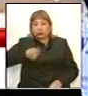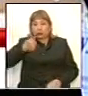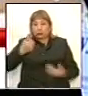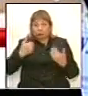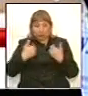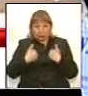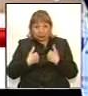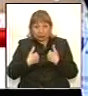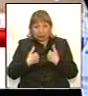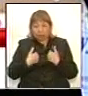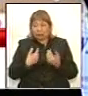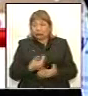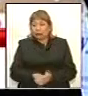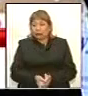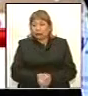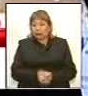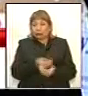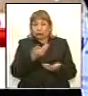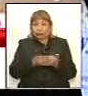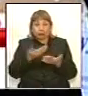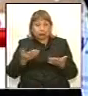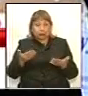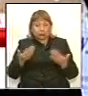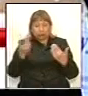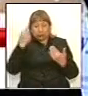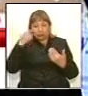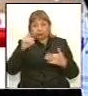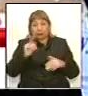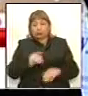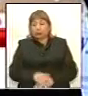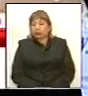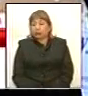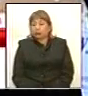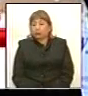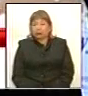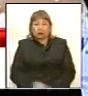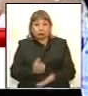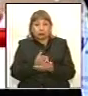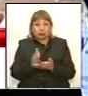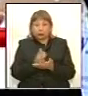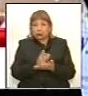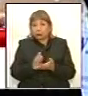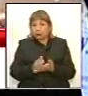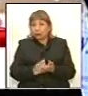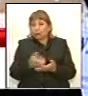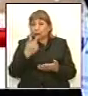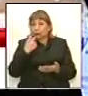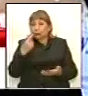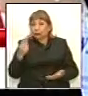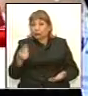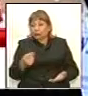tiene los elementos necesarios como para contribuir a que eso